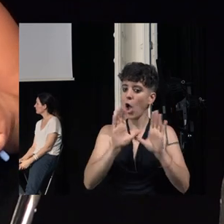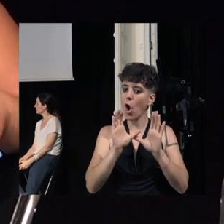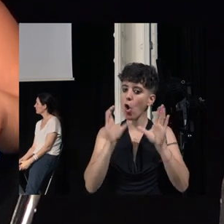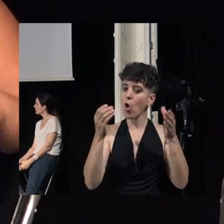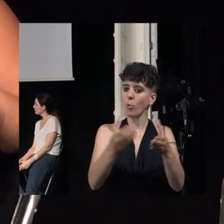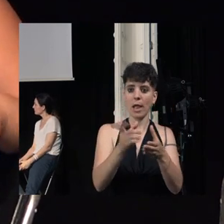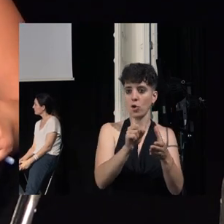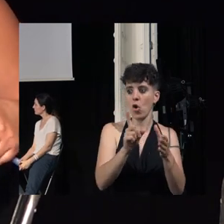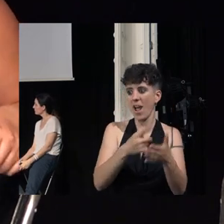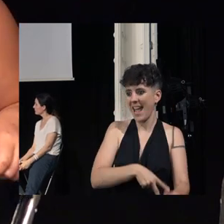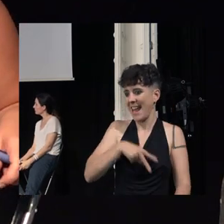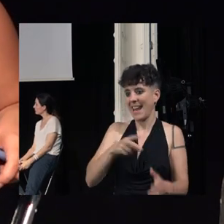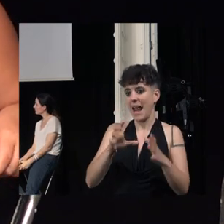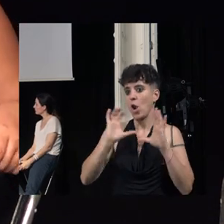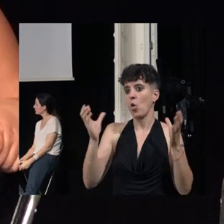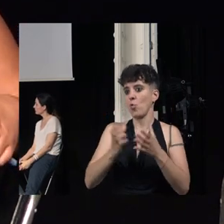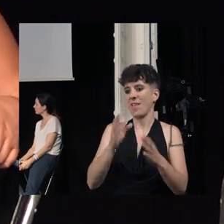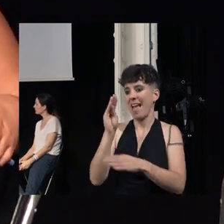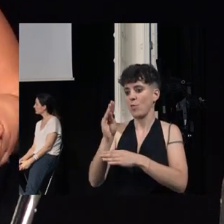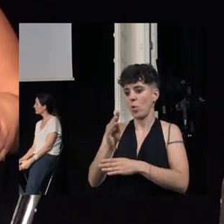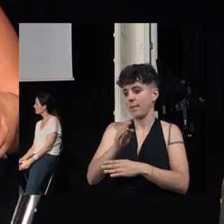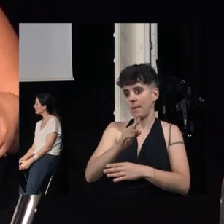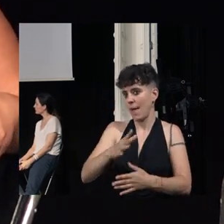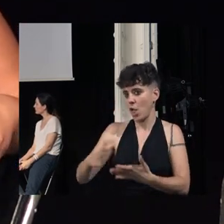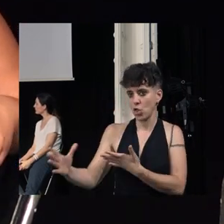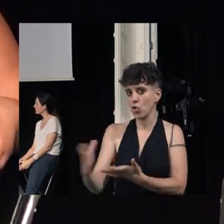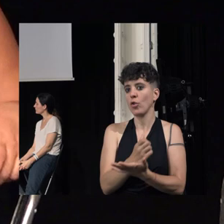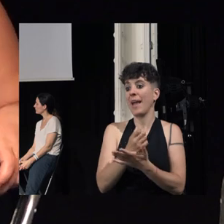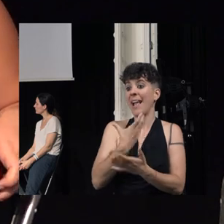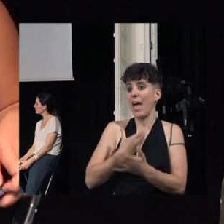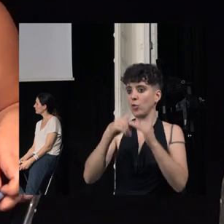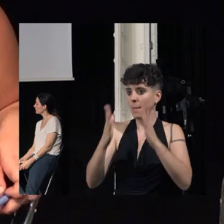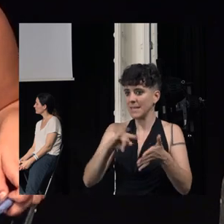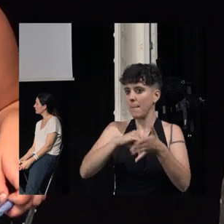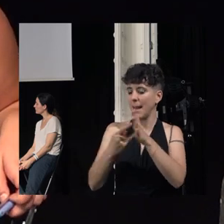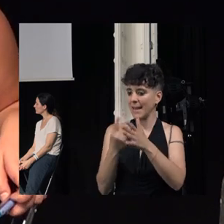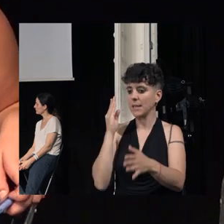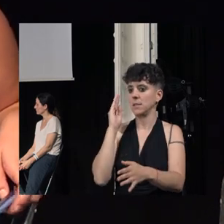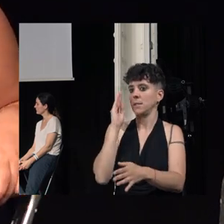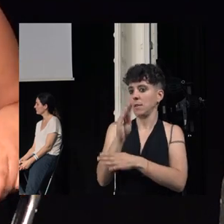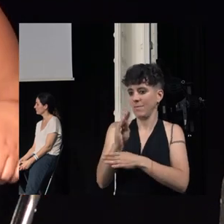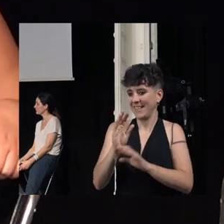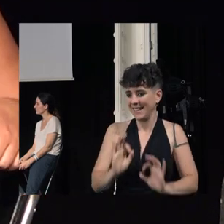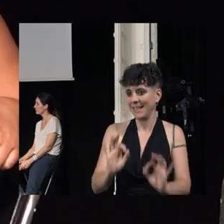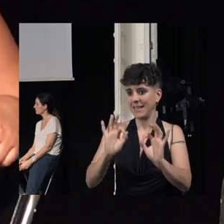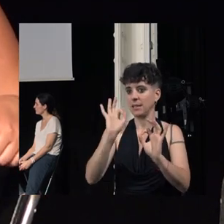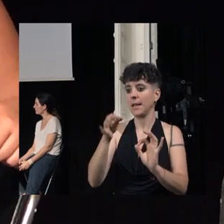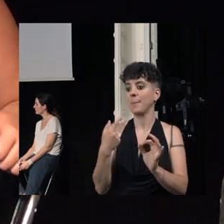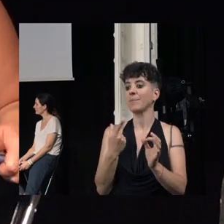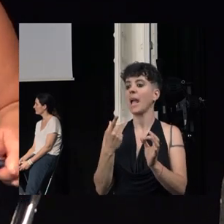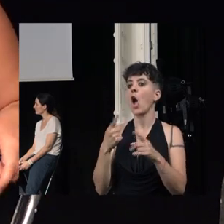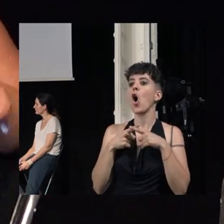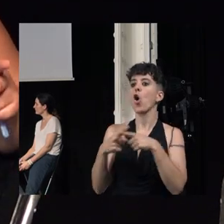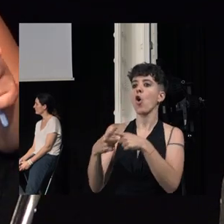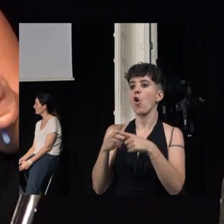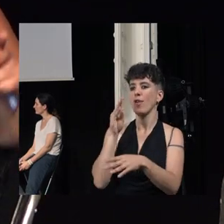la comunidad educativa y que los municipios tendrían que tener planes educativos de ciudad y la coeducación es una entelequia, la coeducación es